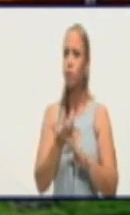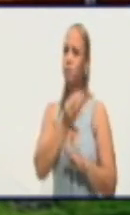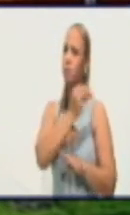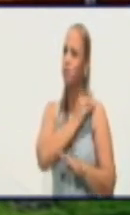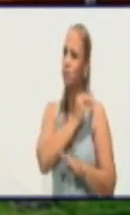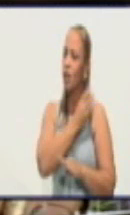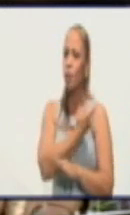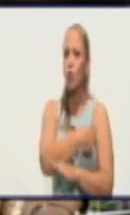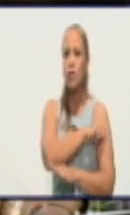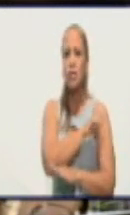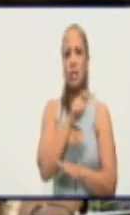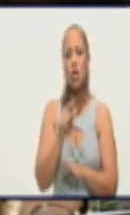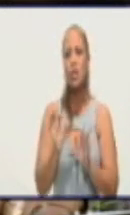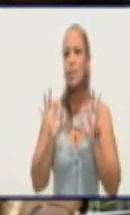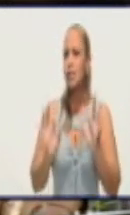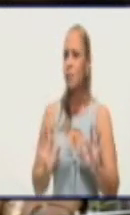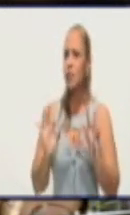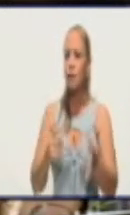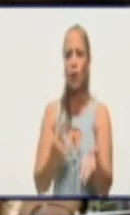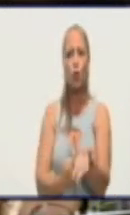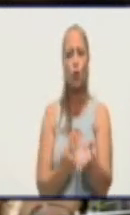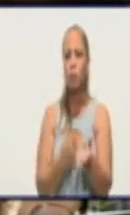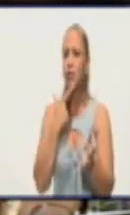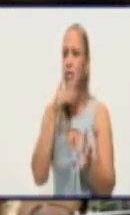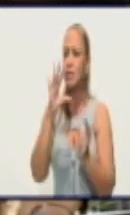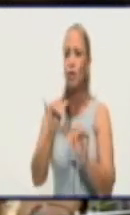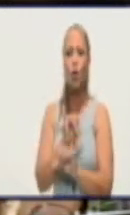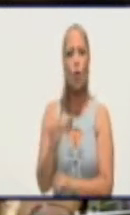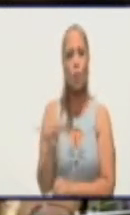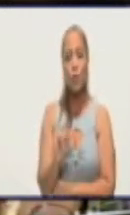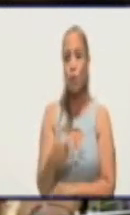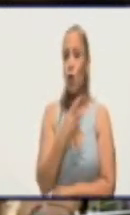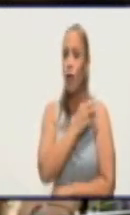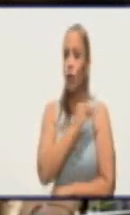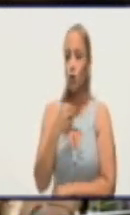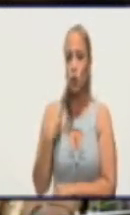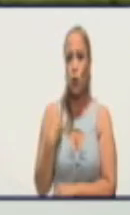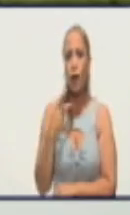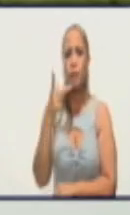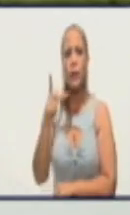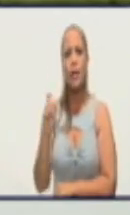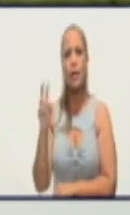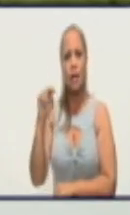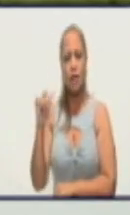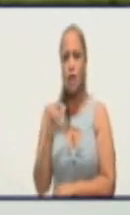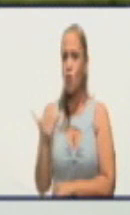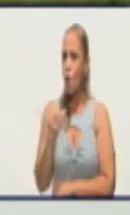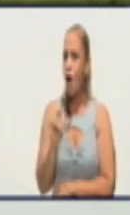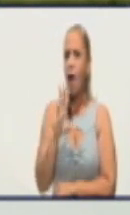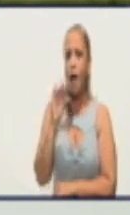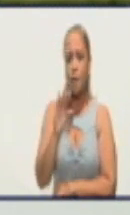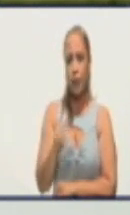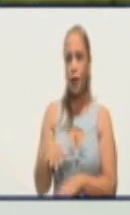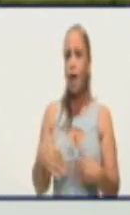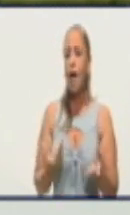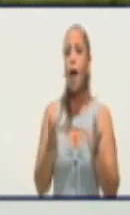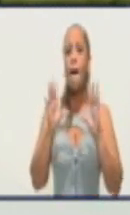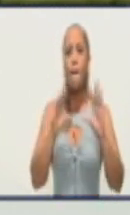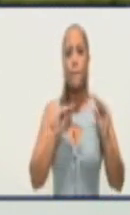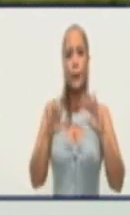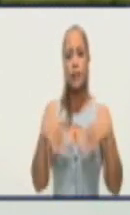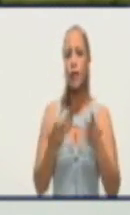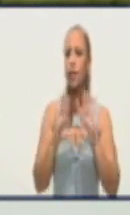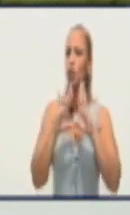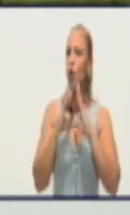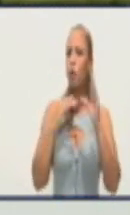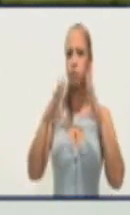hemos reiterado en este espacio una y otra vez, la doctora Kenia ha sido muy insistente en este sentido, pero a pesar de las recomendaciones, a pesar de